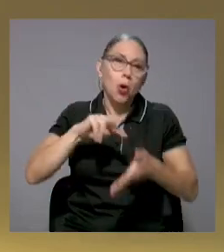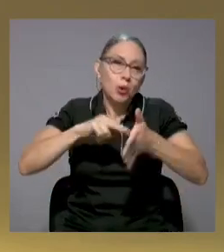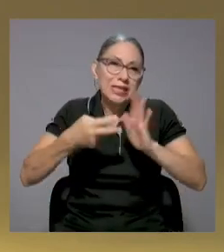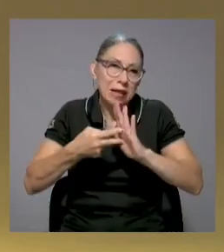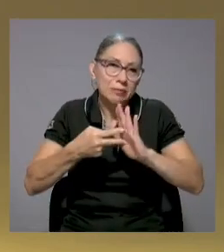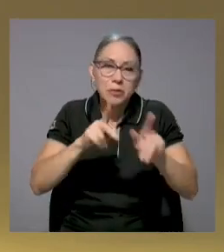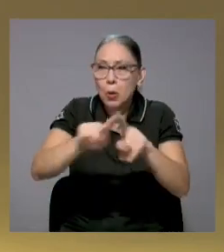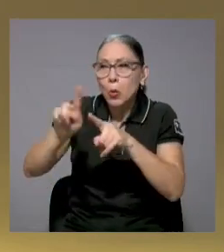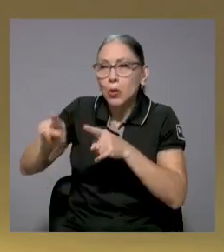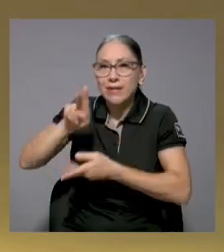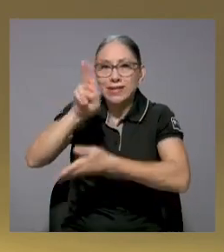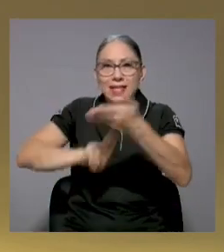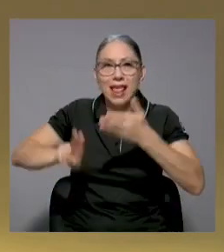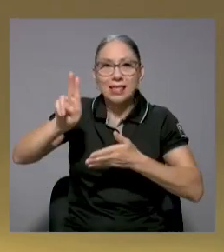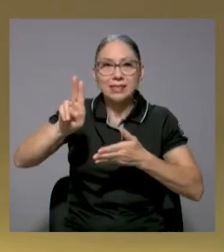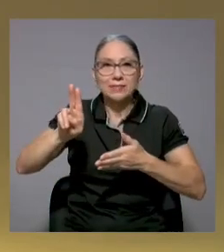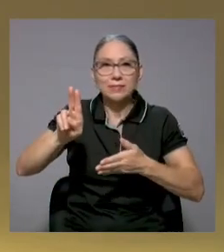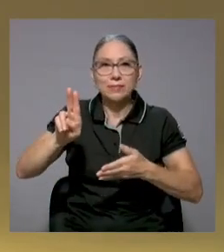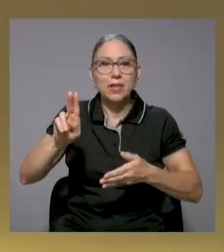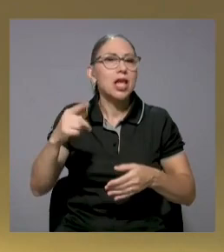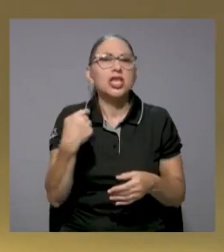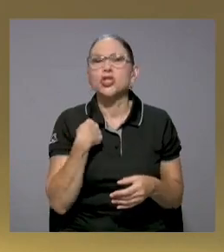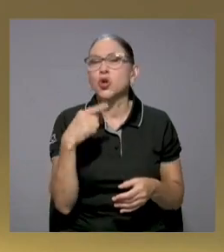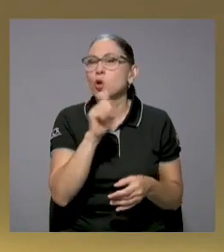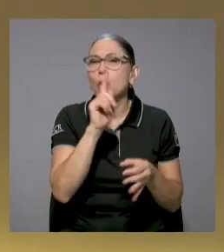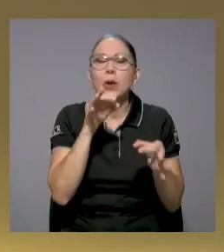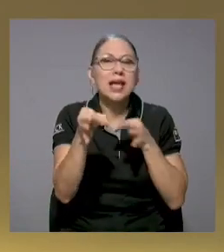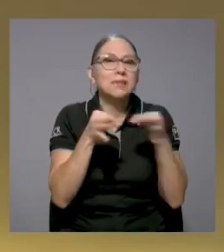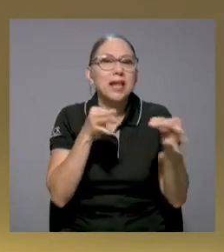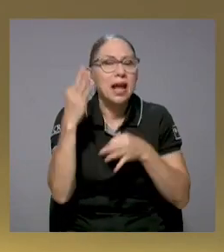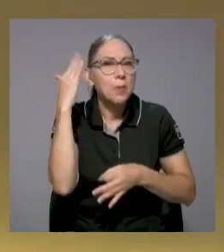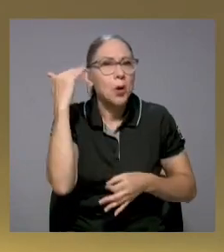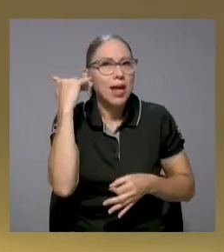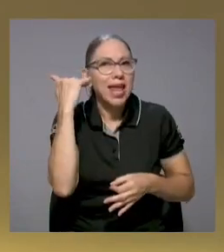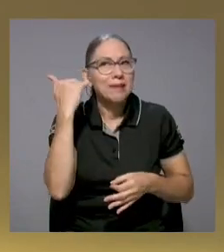voy a explicar por qué tuve cubrebocas.